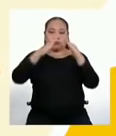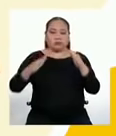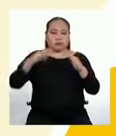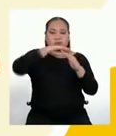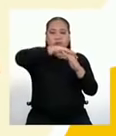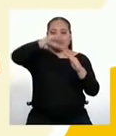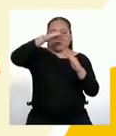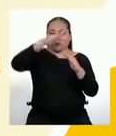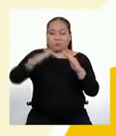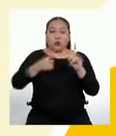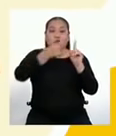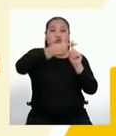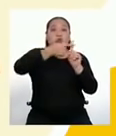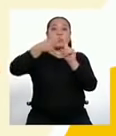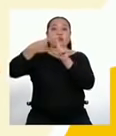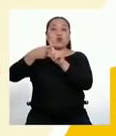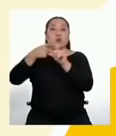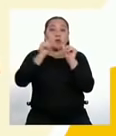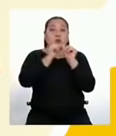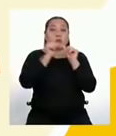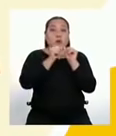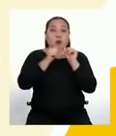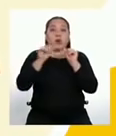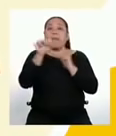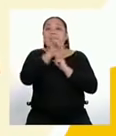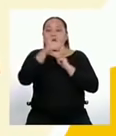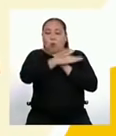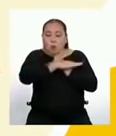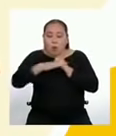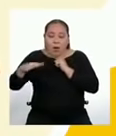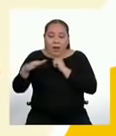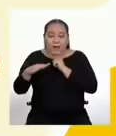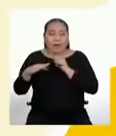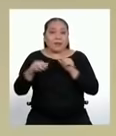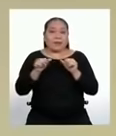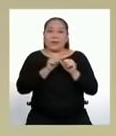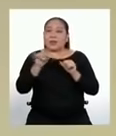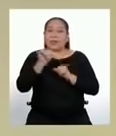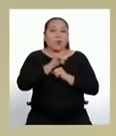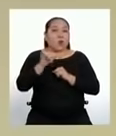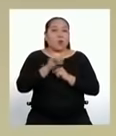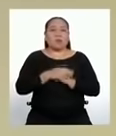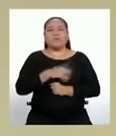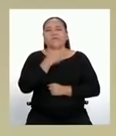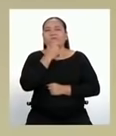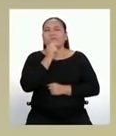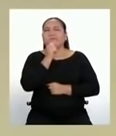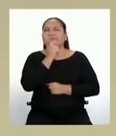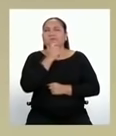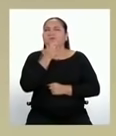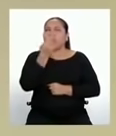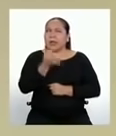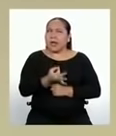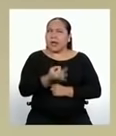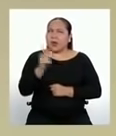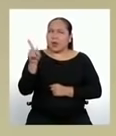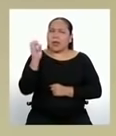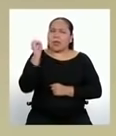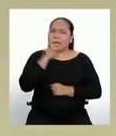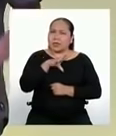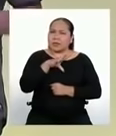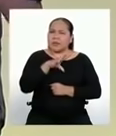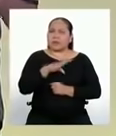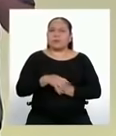2 lados del triángulo debe ser igual a la longitud del tercer lado del triángulo. ¿Será cierto la afirmación de